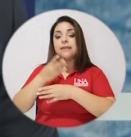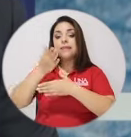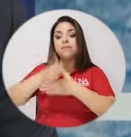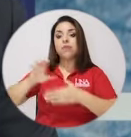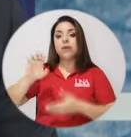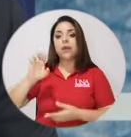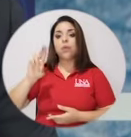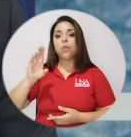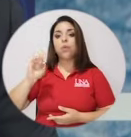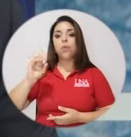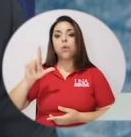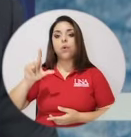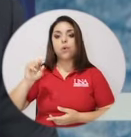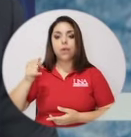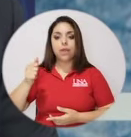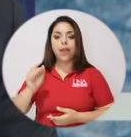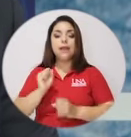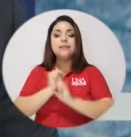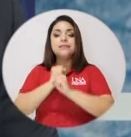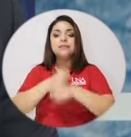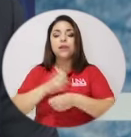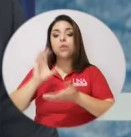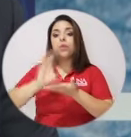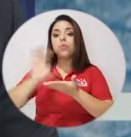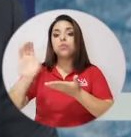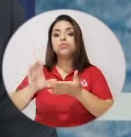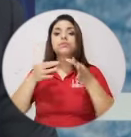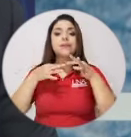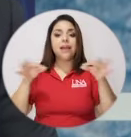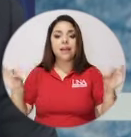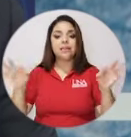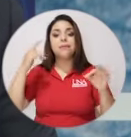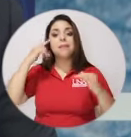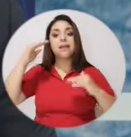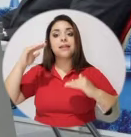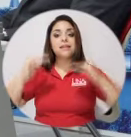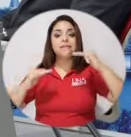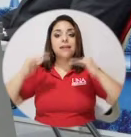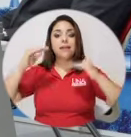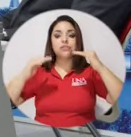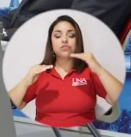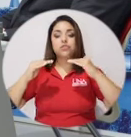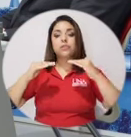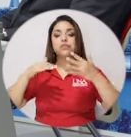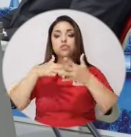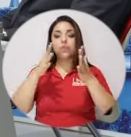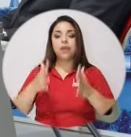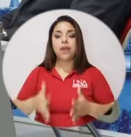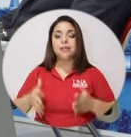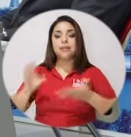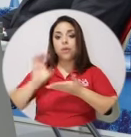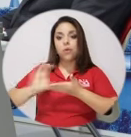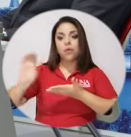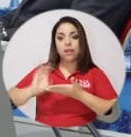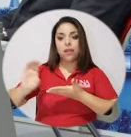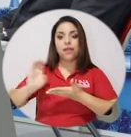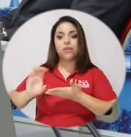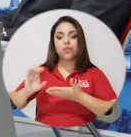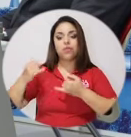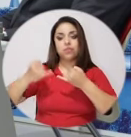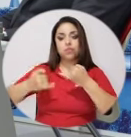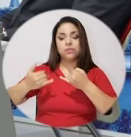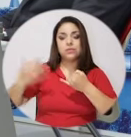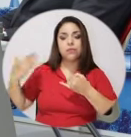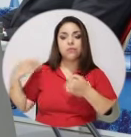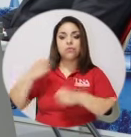de Educología se generaron cursos gratuitos para nivelación de los estudiantes de secundaria, de los últimos años